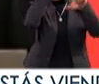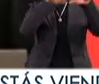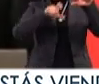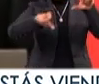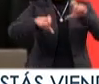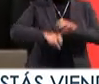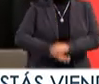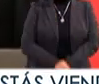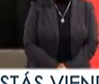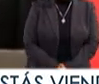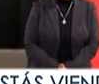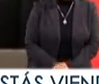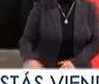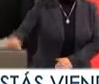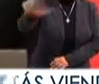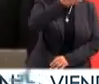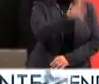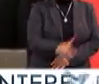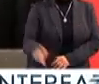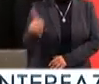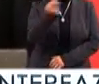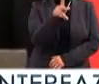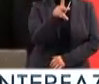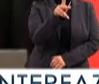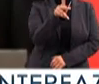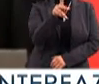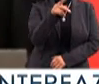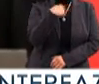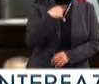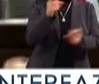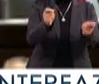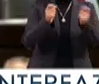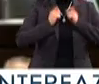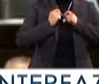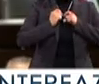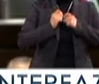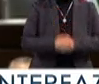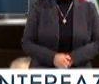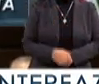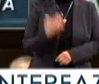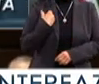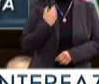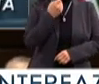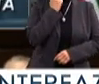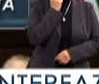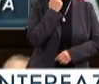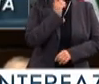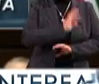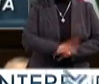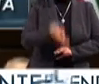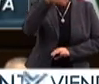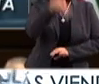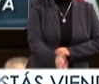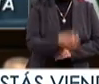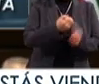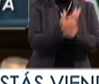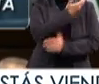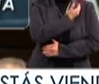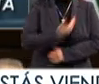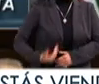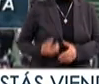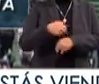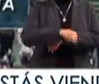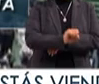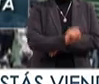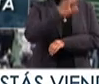que el pueblo me ha conferido. Andrés Manuel López Obrador rindió protesta como el presidente